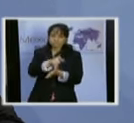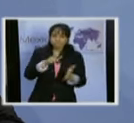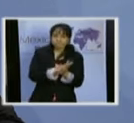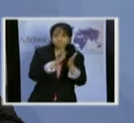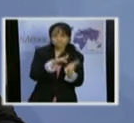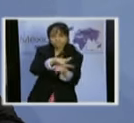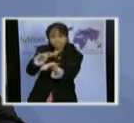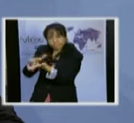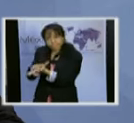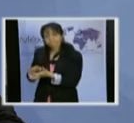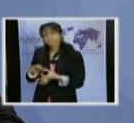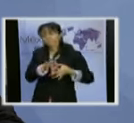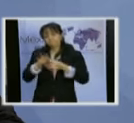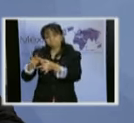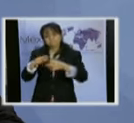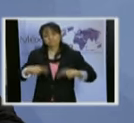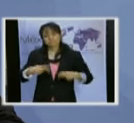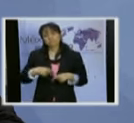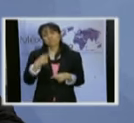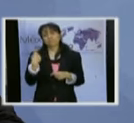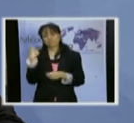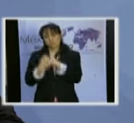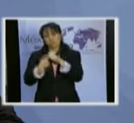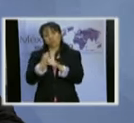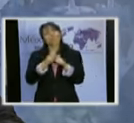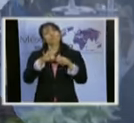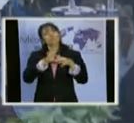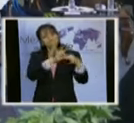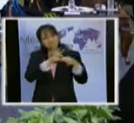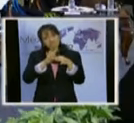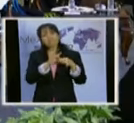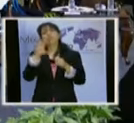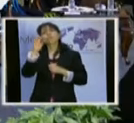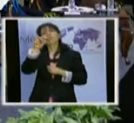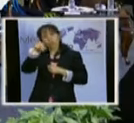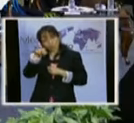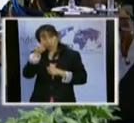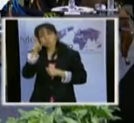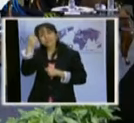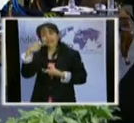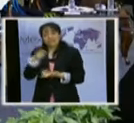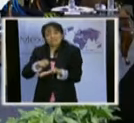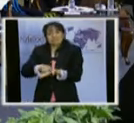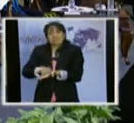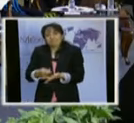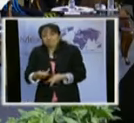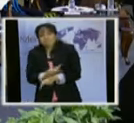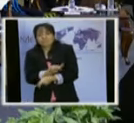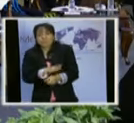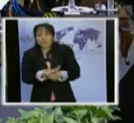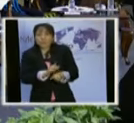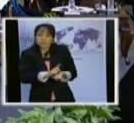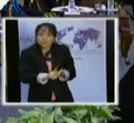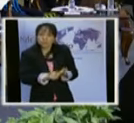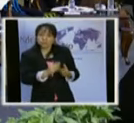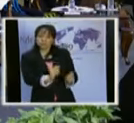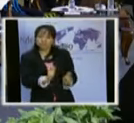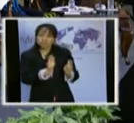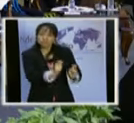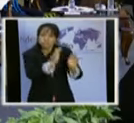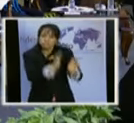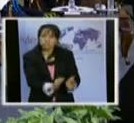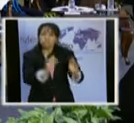colabora estrechamente con la Relatoría Especial de la ONU para el Derecho a la Vivienda Adecuada, así